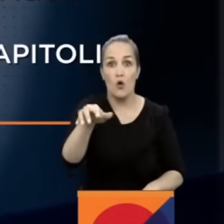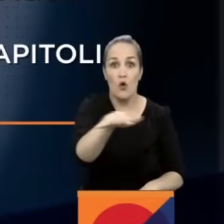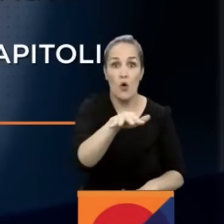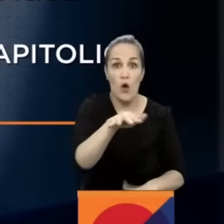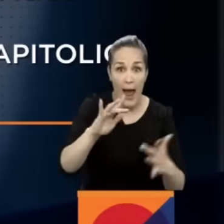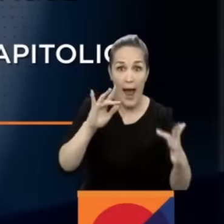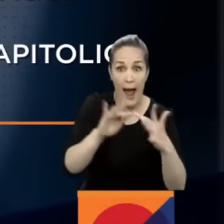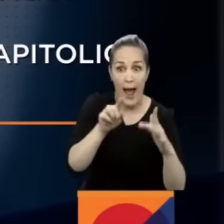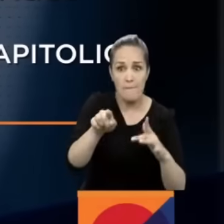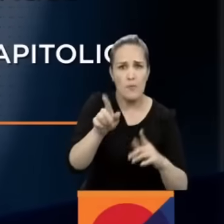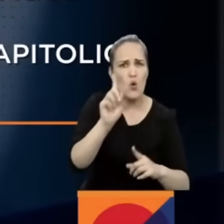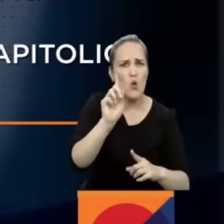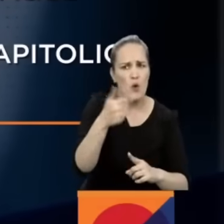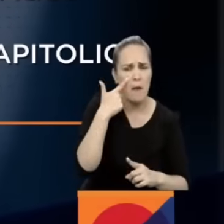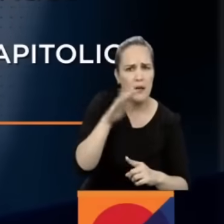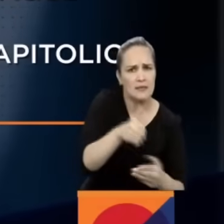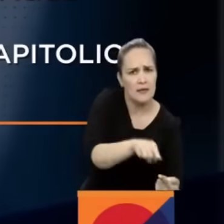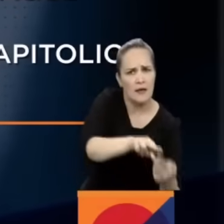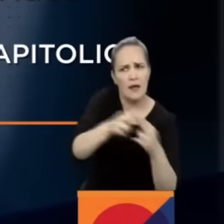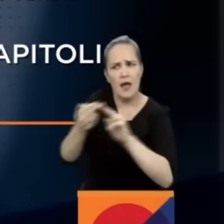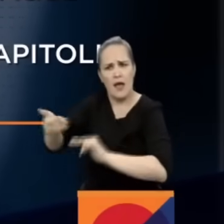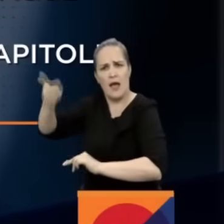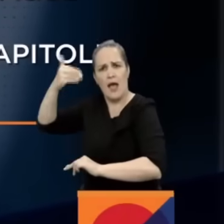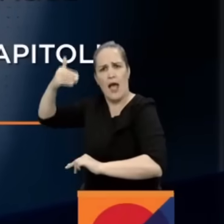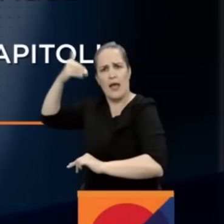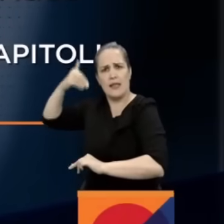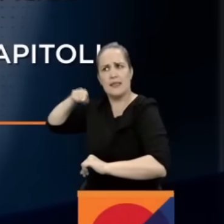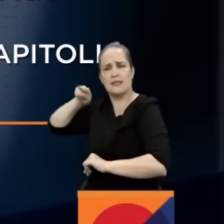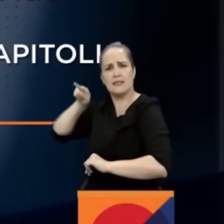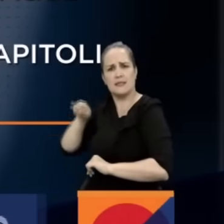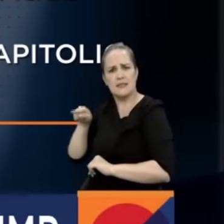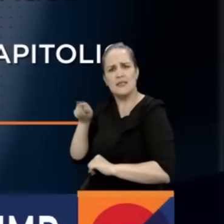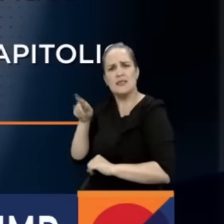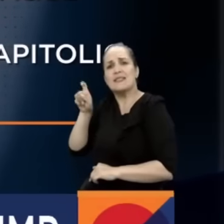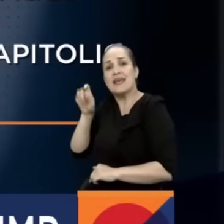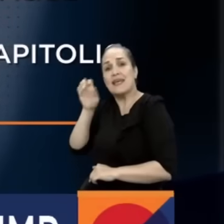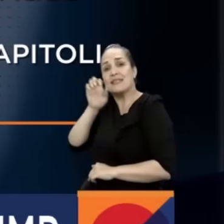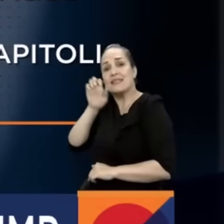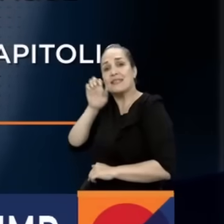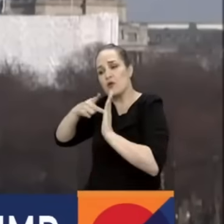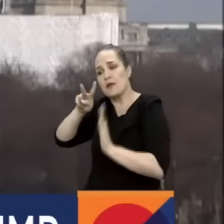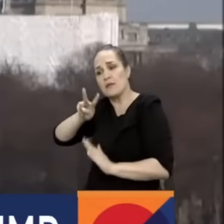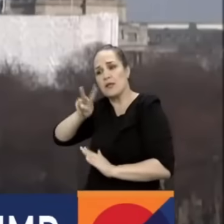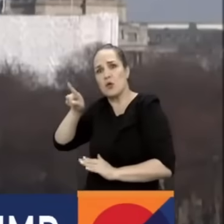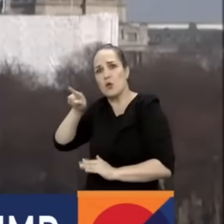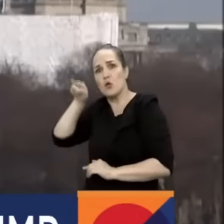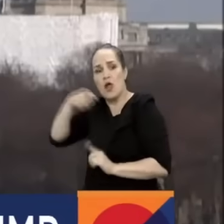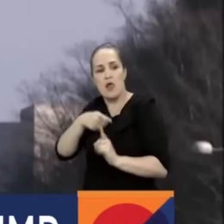el ataque que sus partidarios protagonizaron al Capitolio el 6 de enero de 2021?